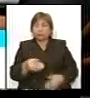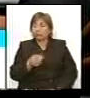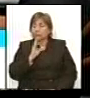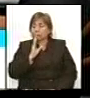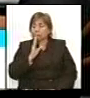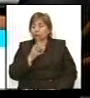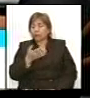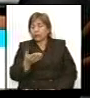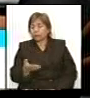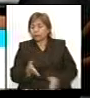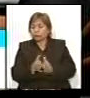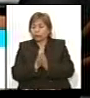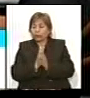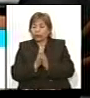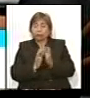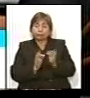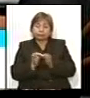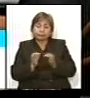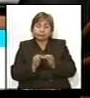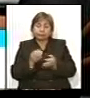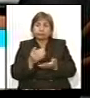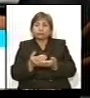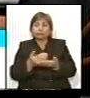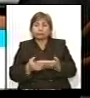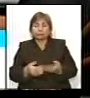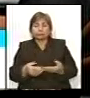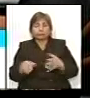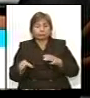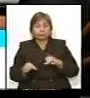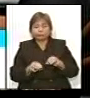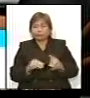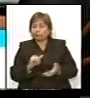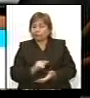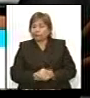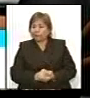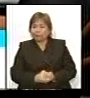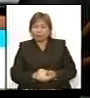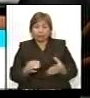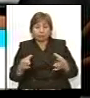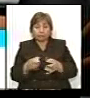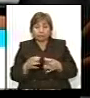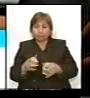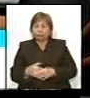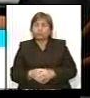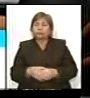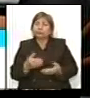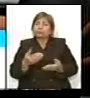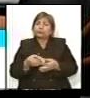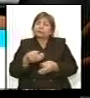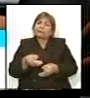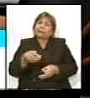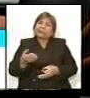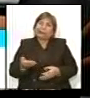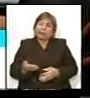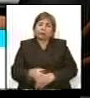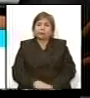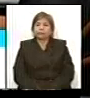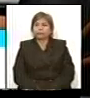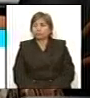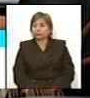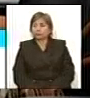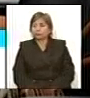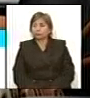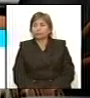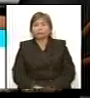que pueda explicar el procedimiento que hemos decidido para cada uno de estos paquetes. Y lo que corresponde, digamos, al